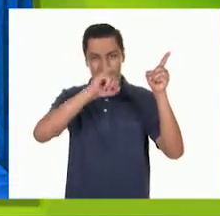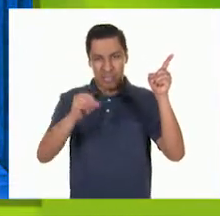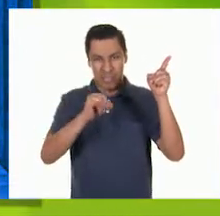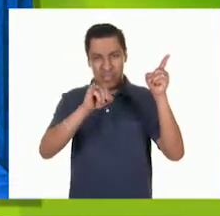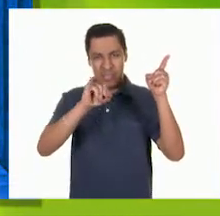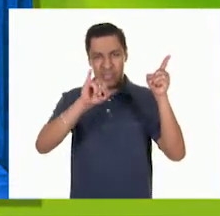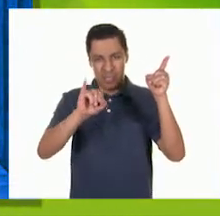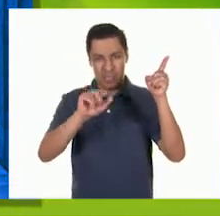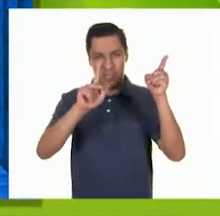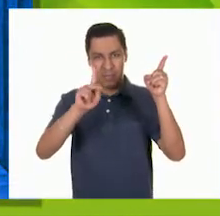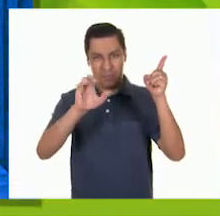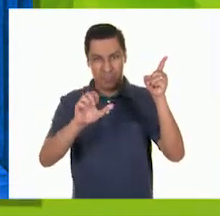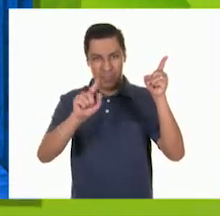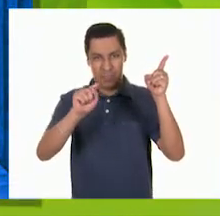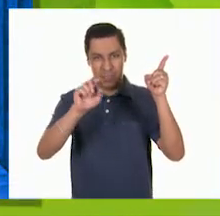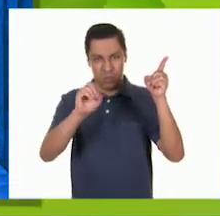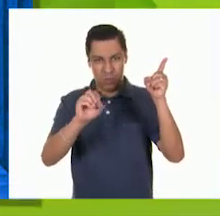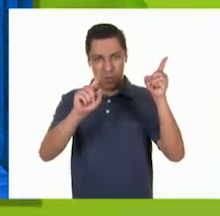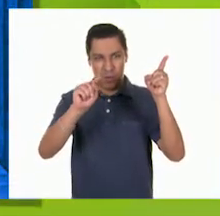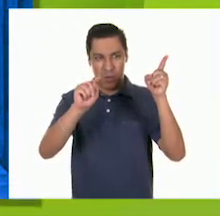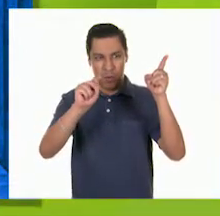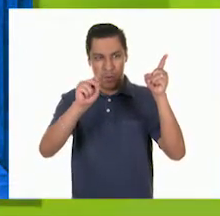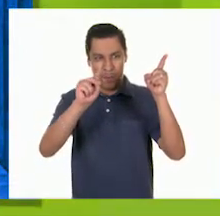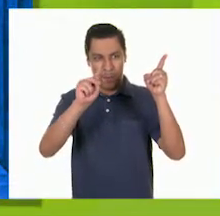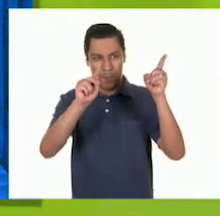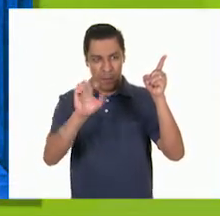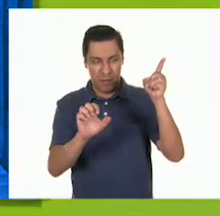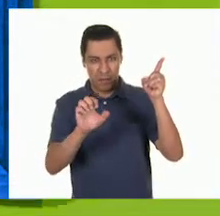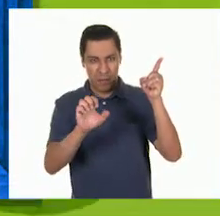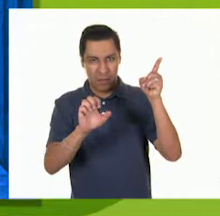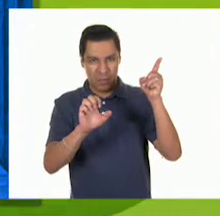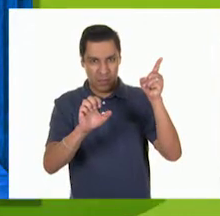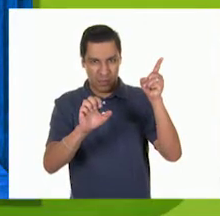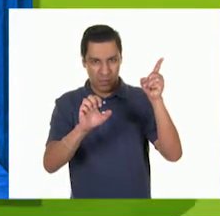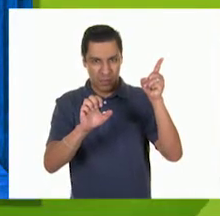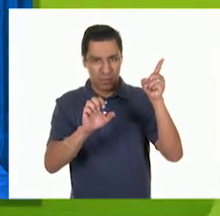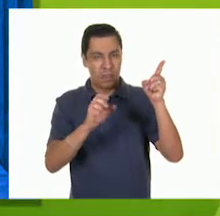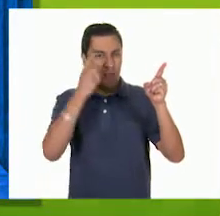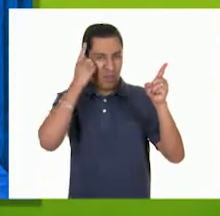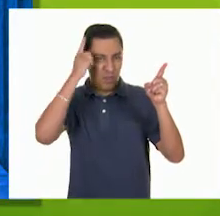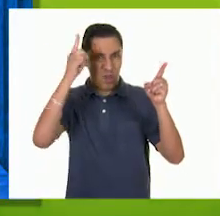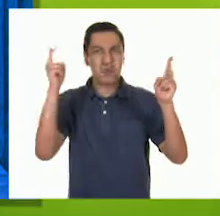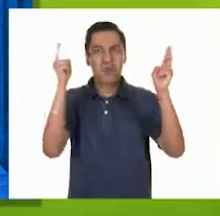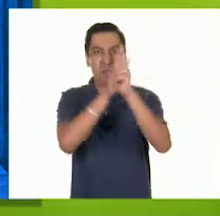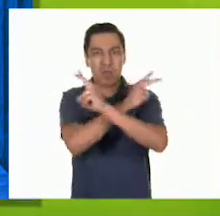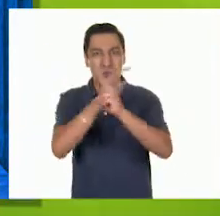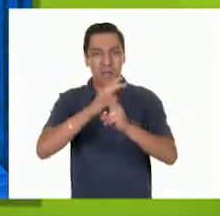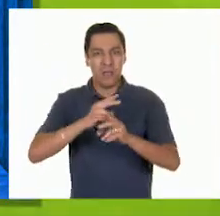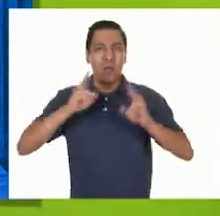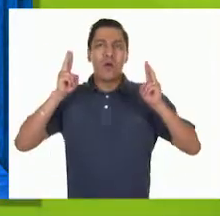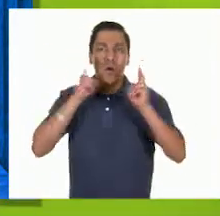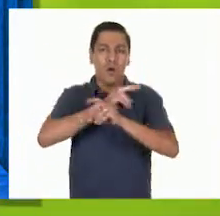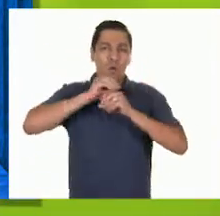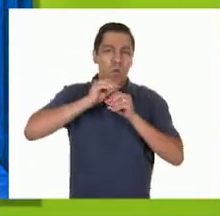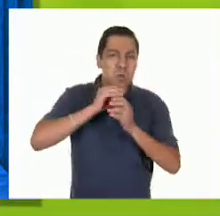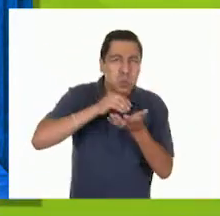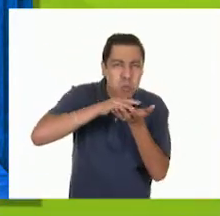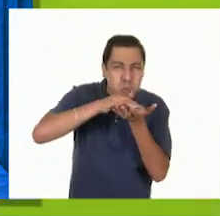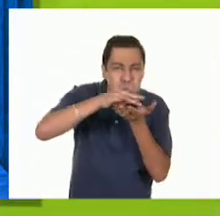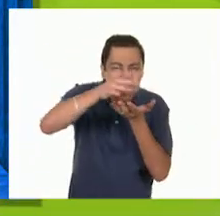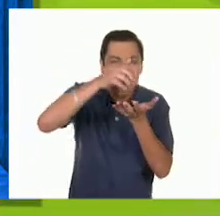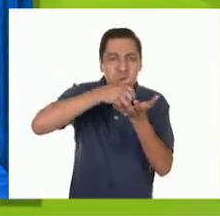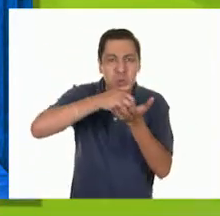te trajo a checar el dios del viento y sopla hoy un huracán pero la montaña